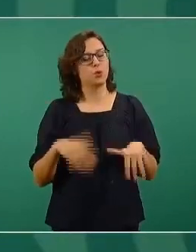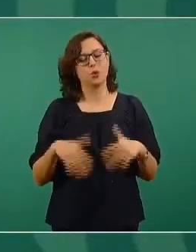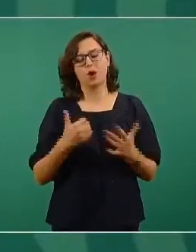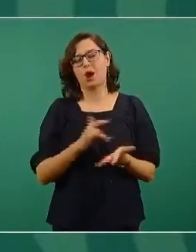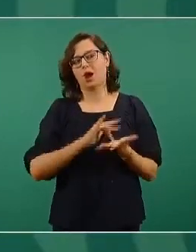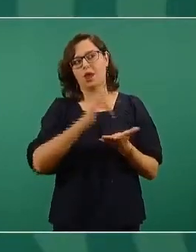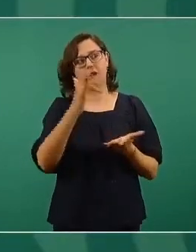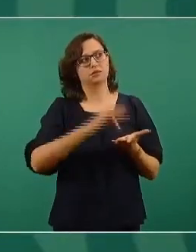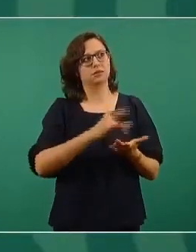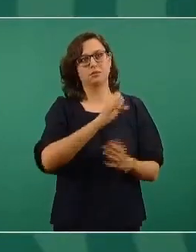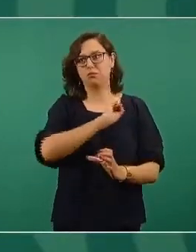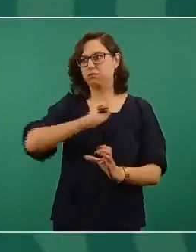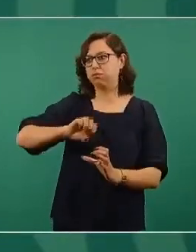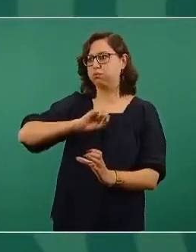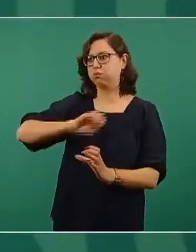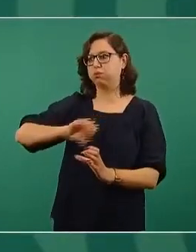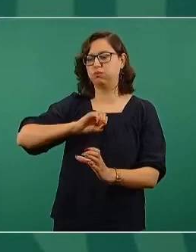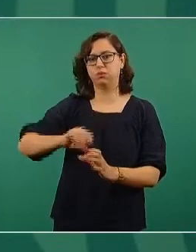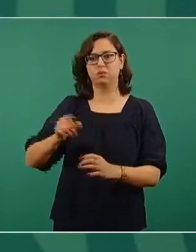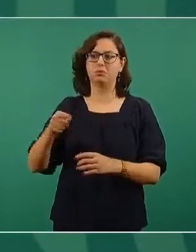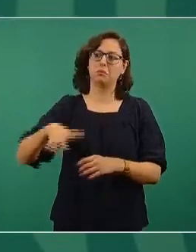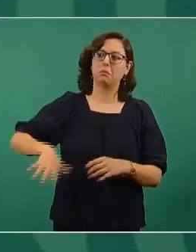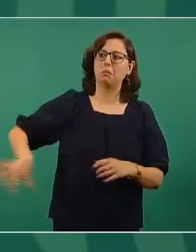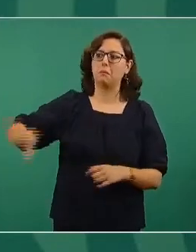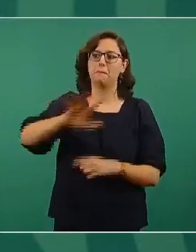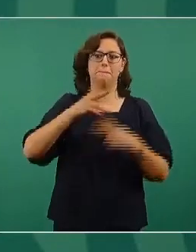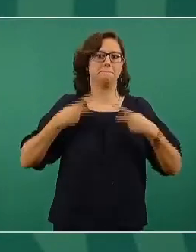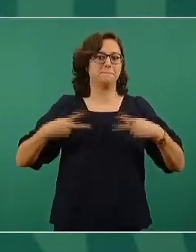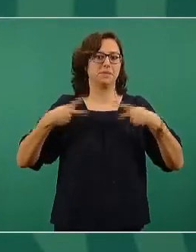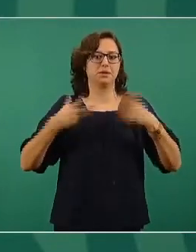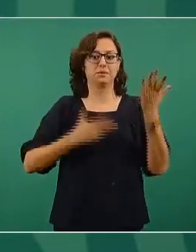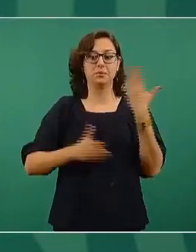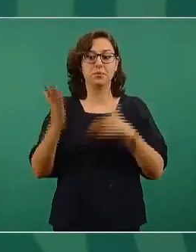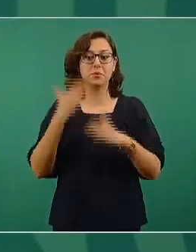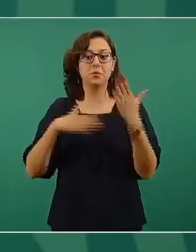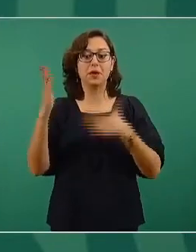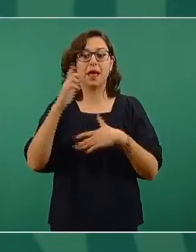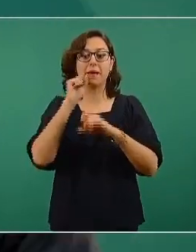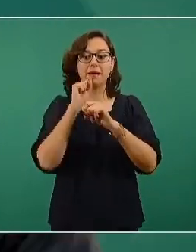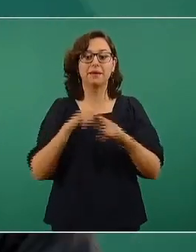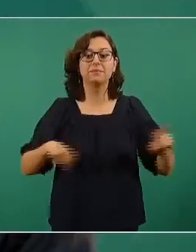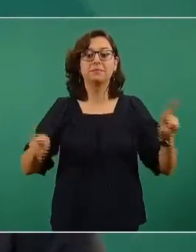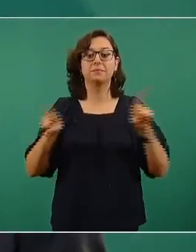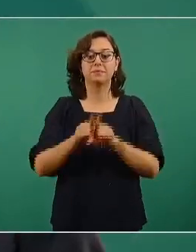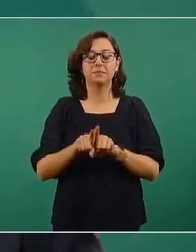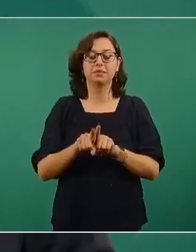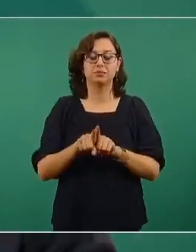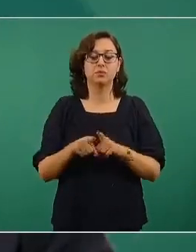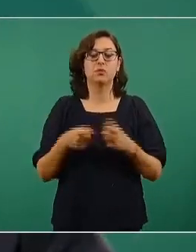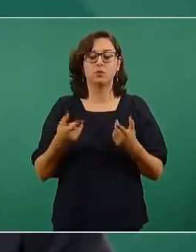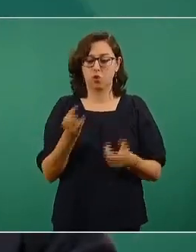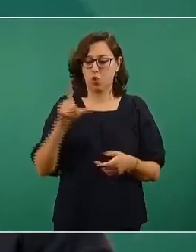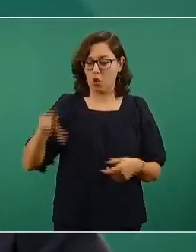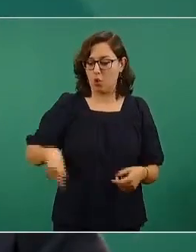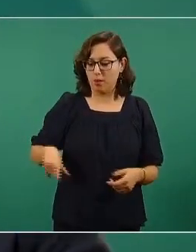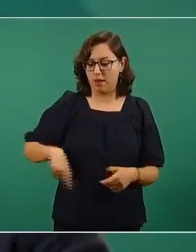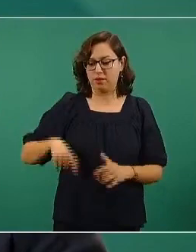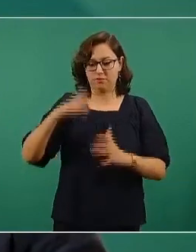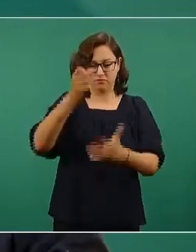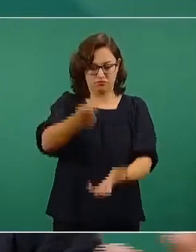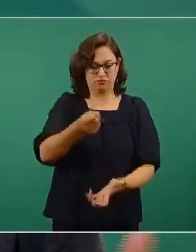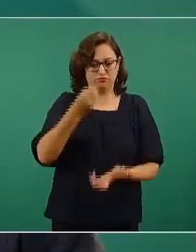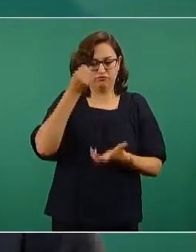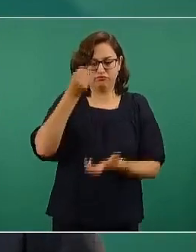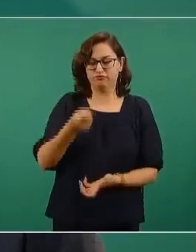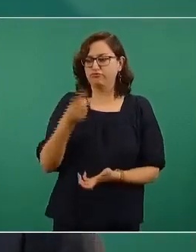Y la decisión de meter recursos, inyectar recursos abajo